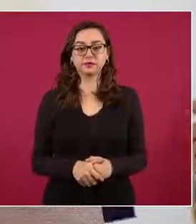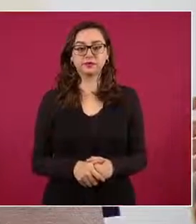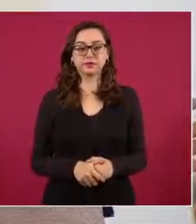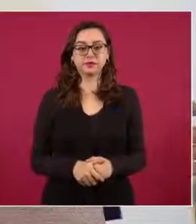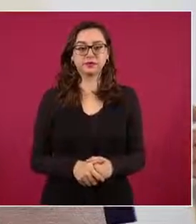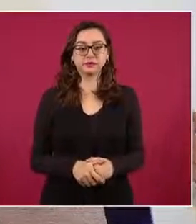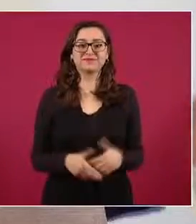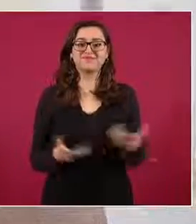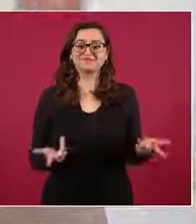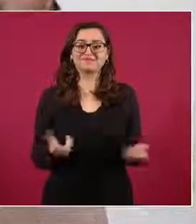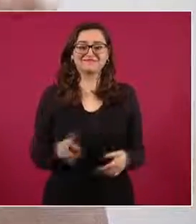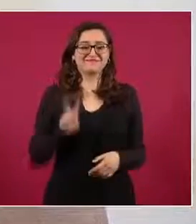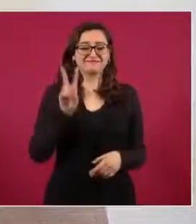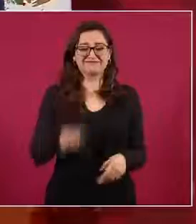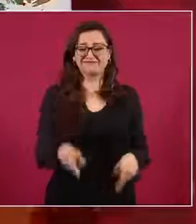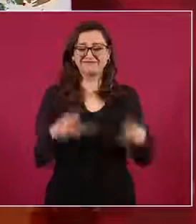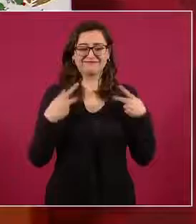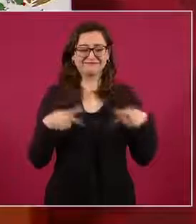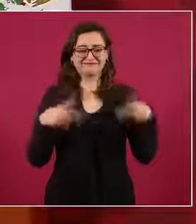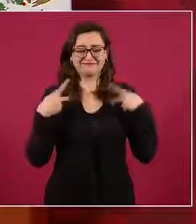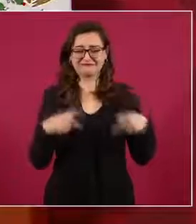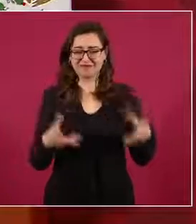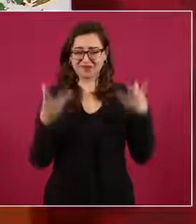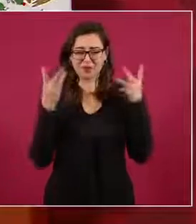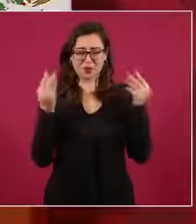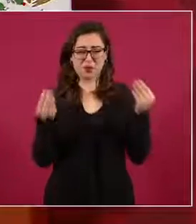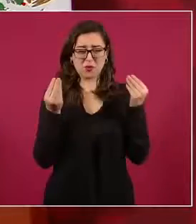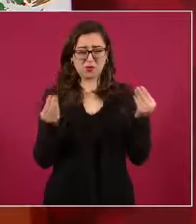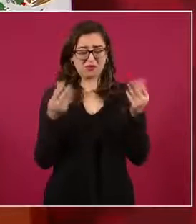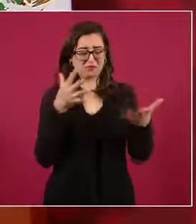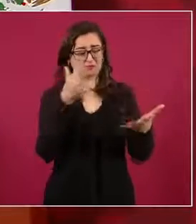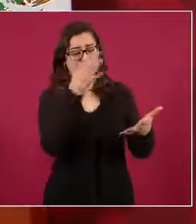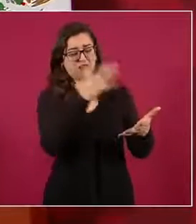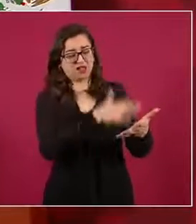leído por mucha gente que se alimenta